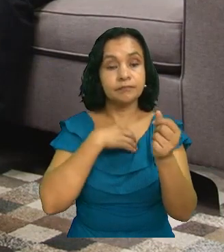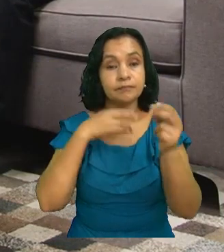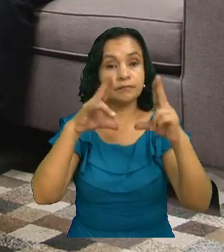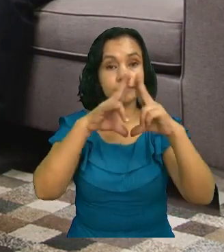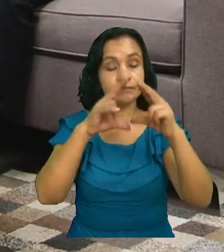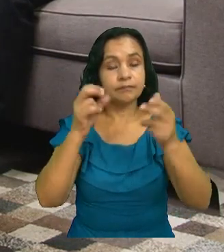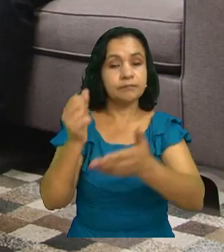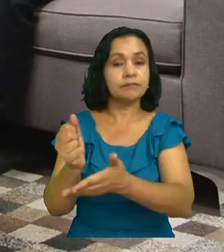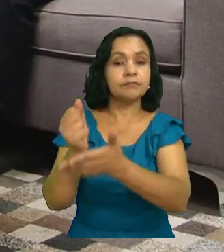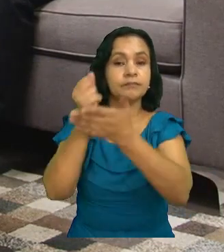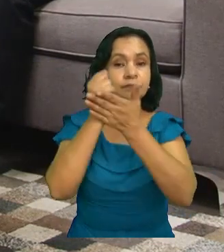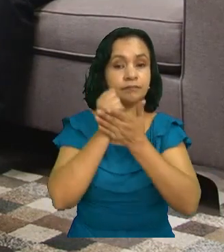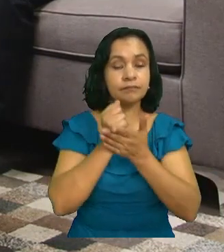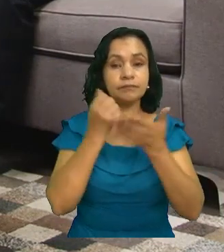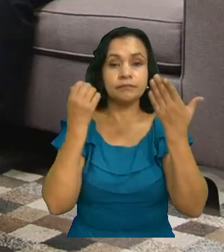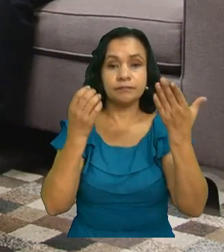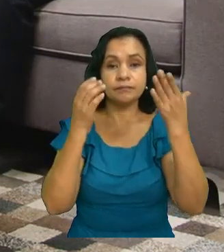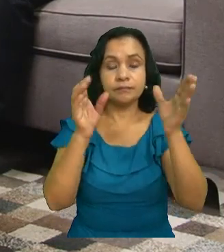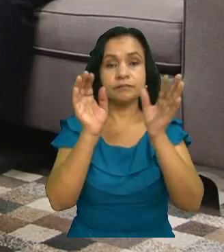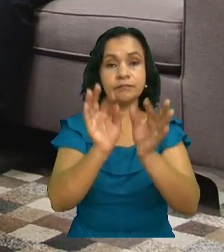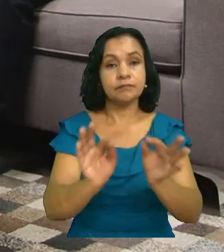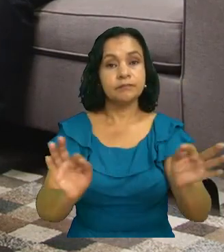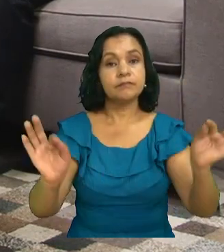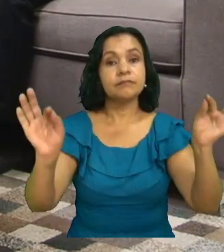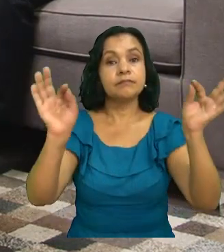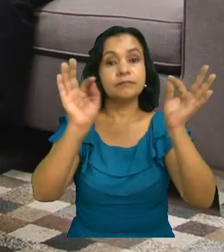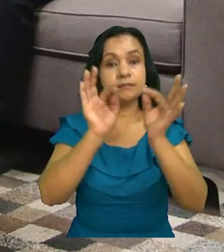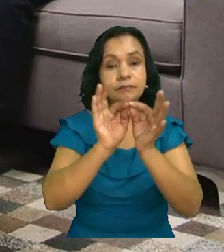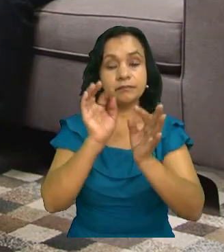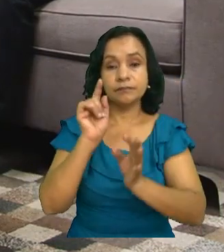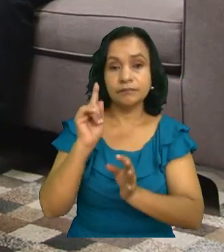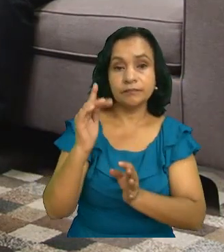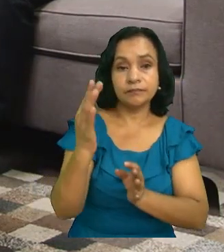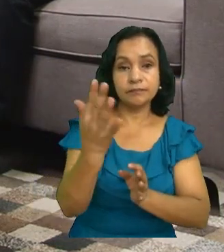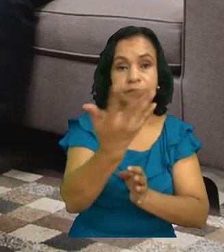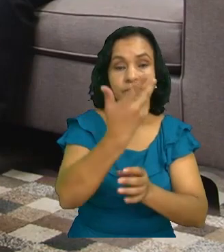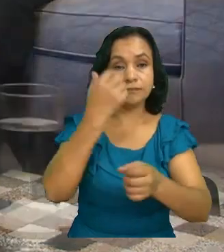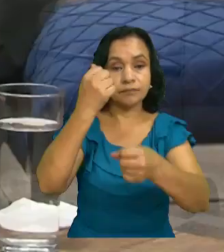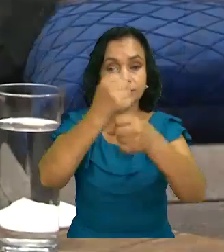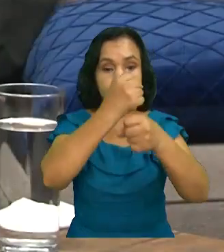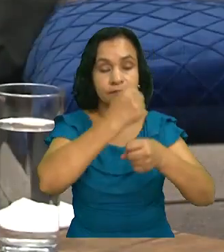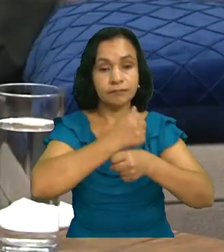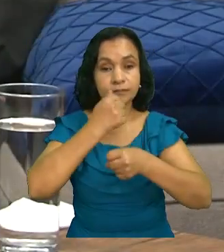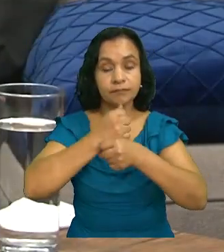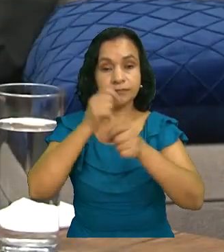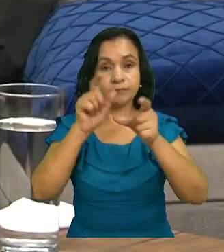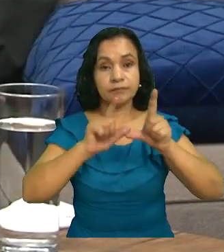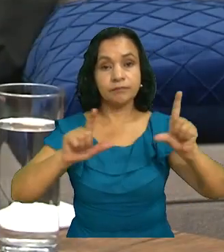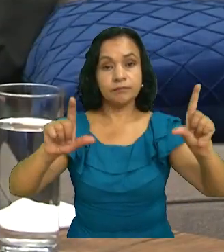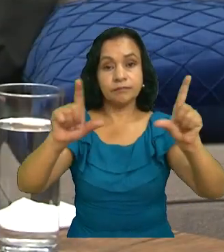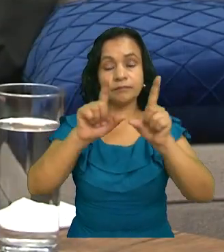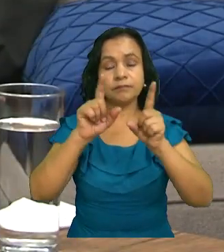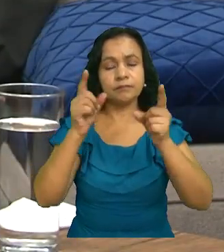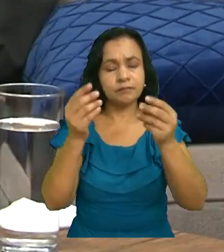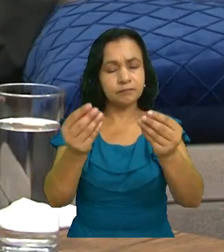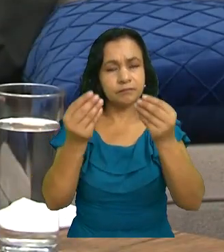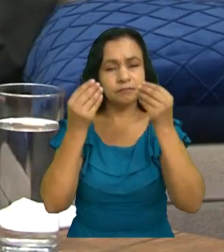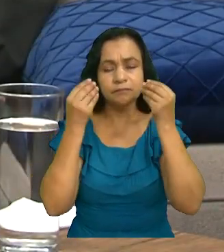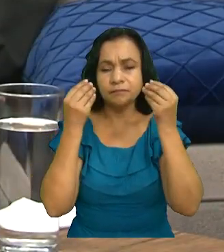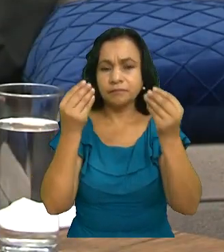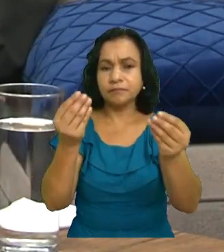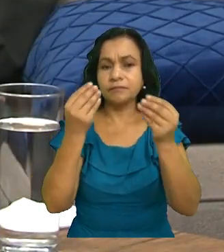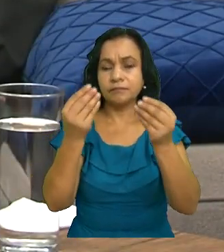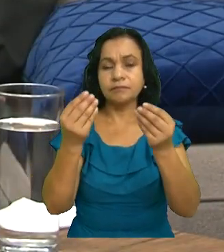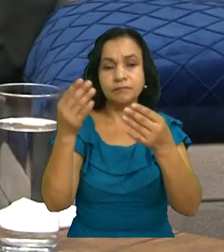está permitiendo condiciones altamente favorables para todos los productores de esta zona. Son miles, decenas de miles